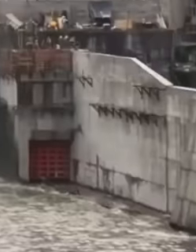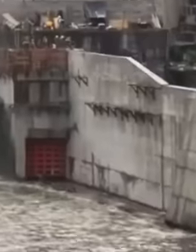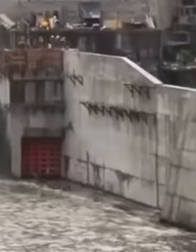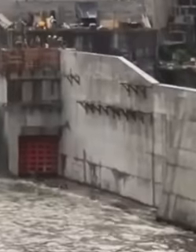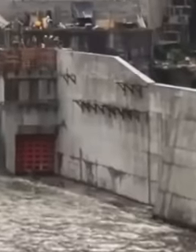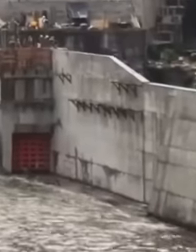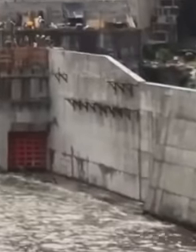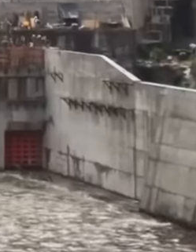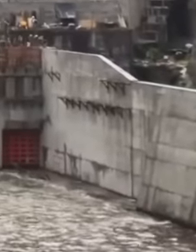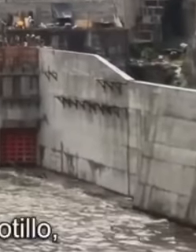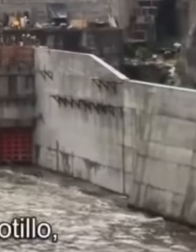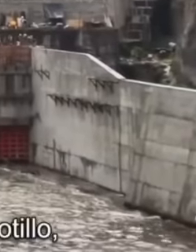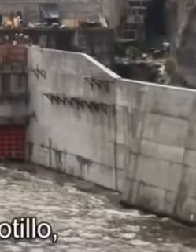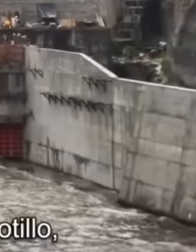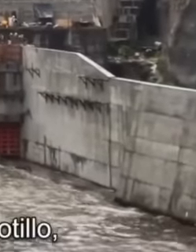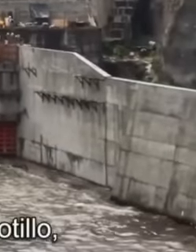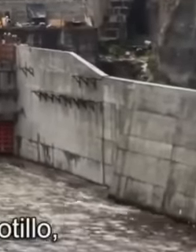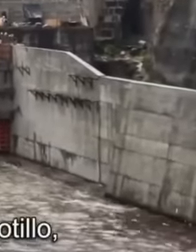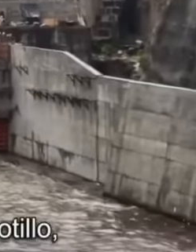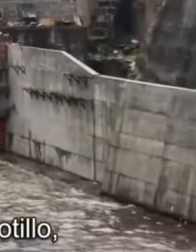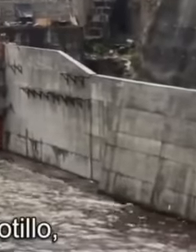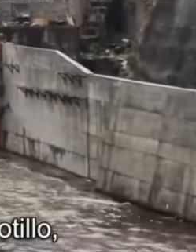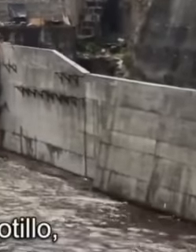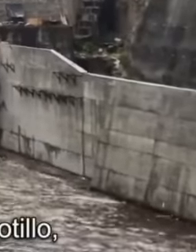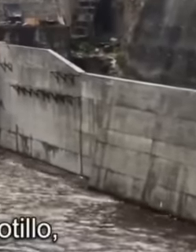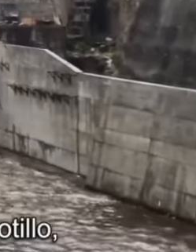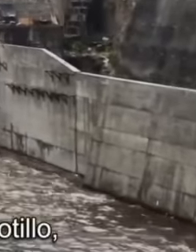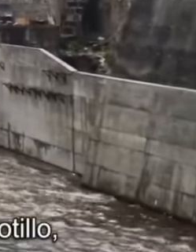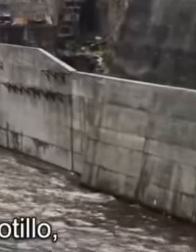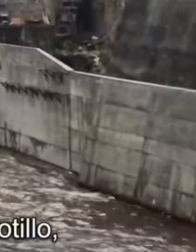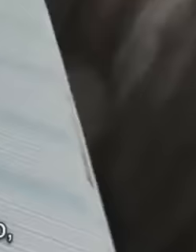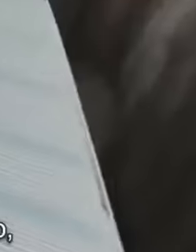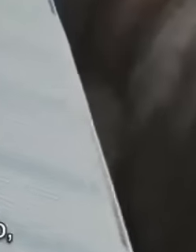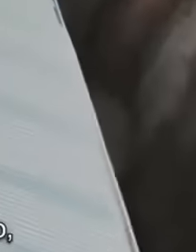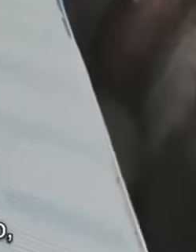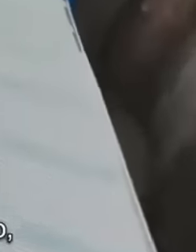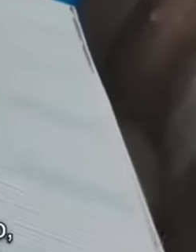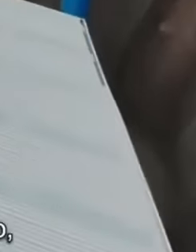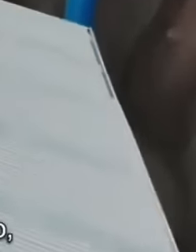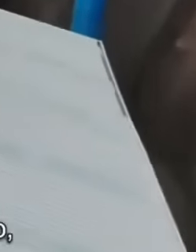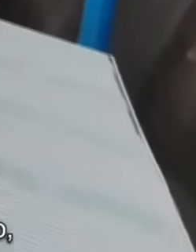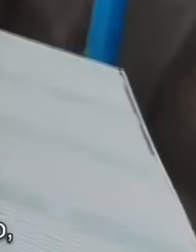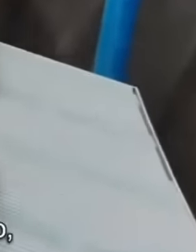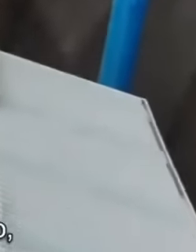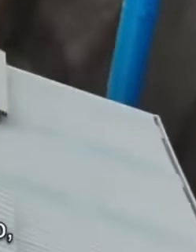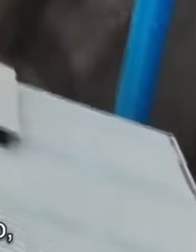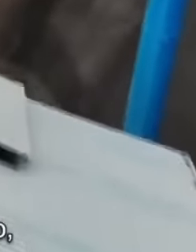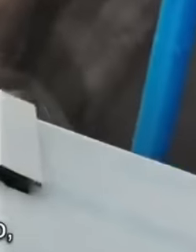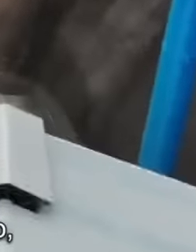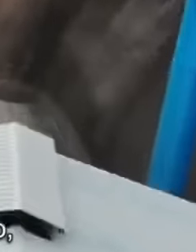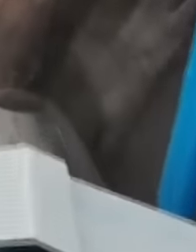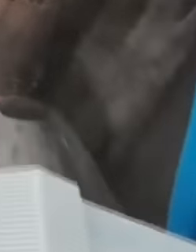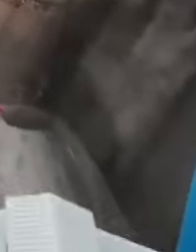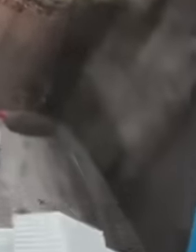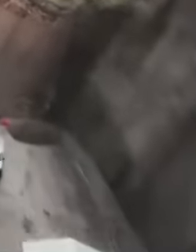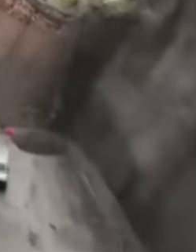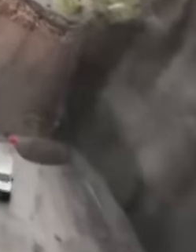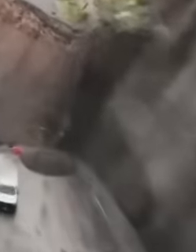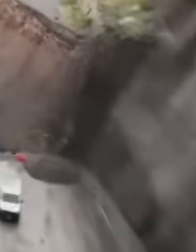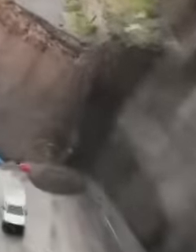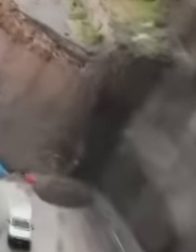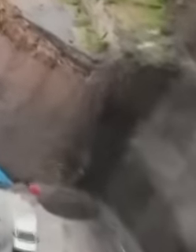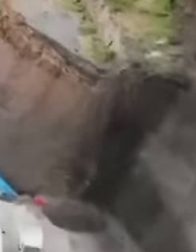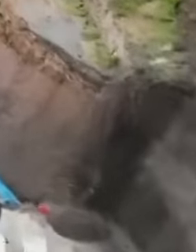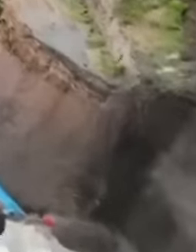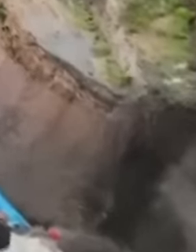Sus principales componentes son la adecuación de la cortina de la presa El Zapotillo, así como los acueductos El Zapotillo El Salto y el de El Salto